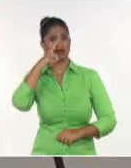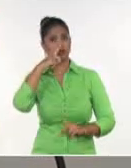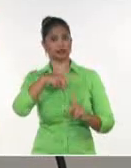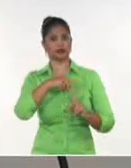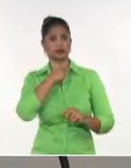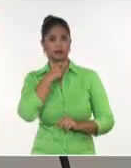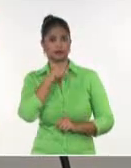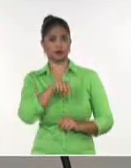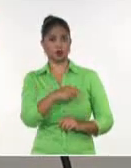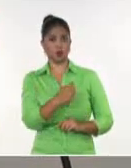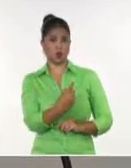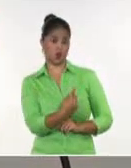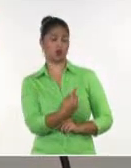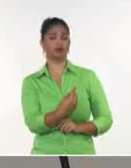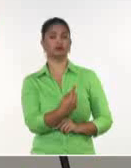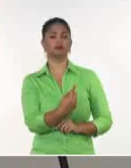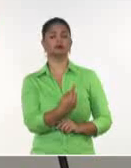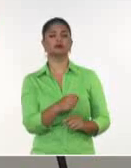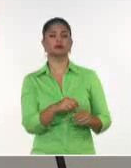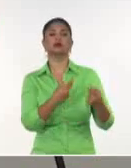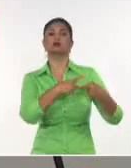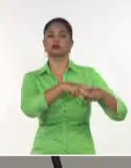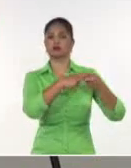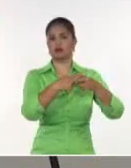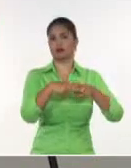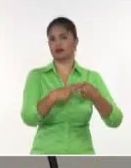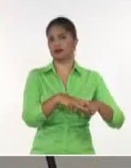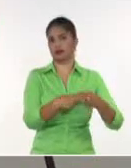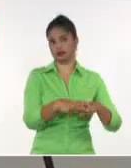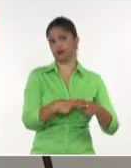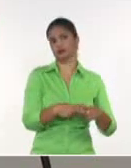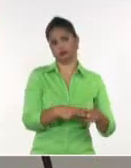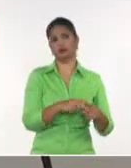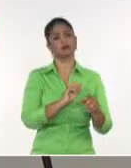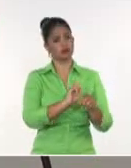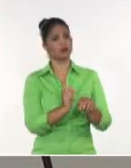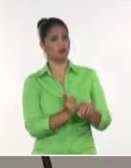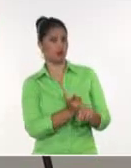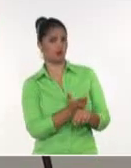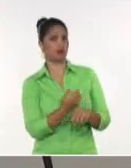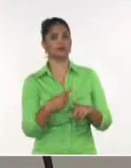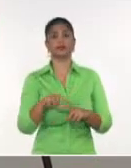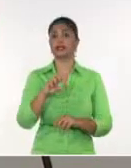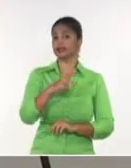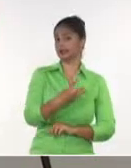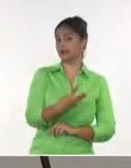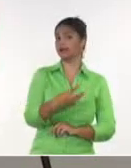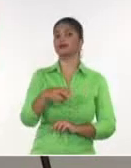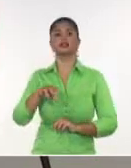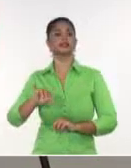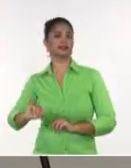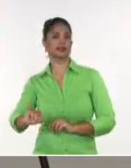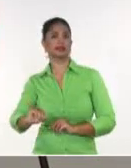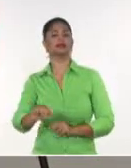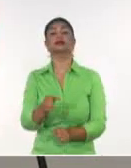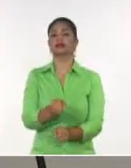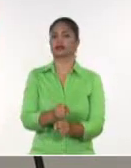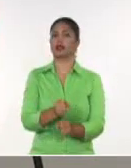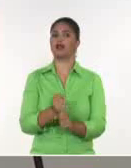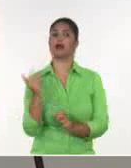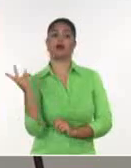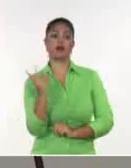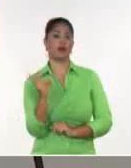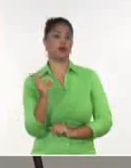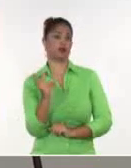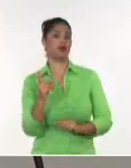una unidad que si va va a estar la reparación lleva Lleva más días pero la unidad 3 y la unidad 6 se está trabajando en la en las